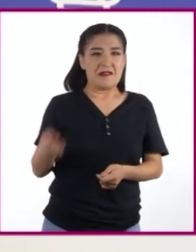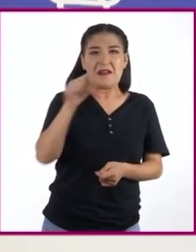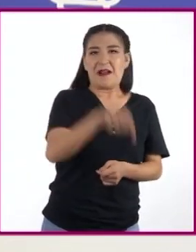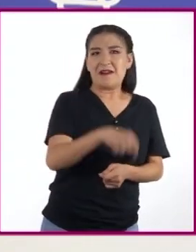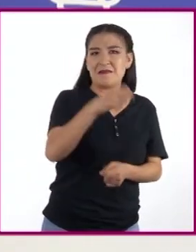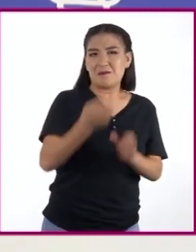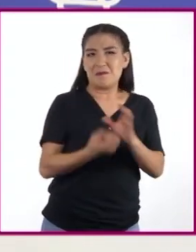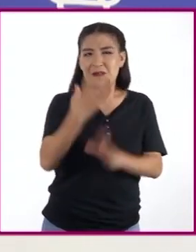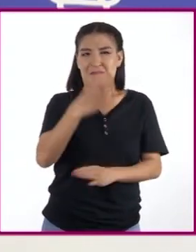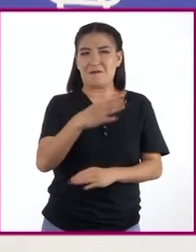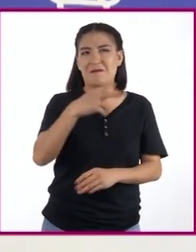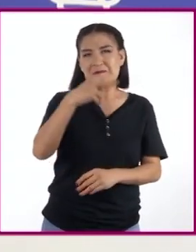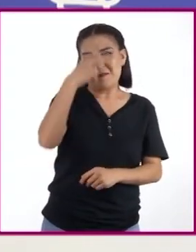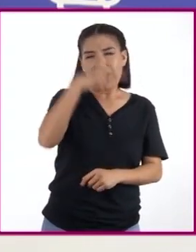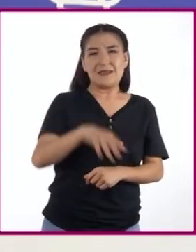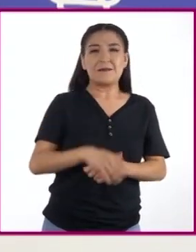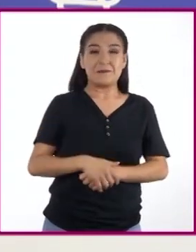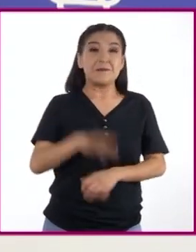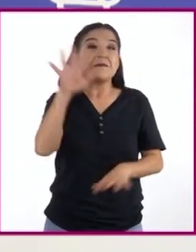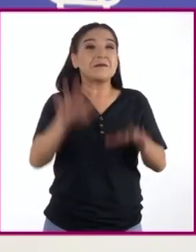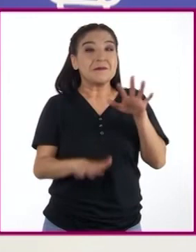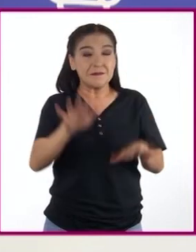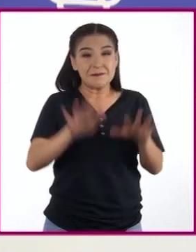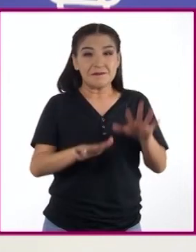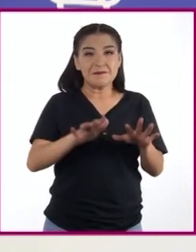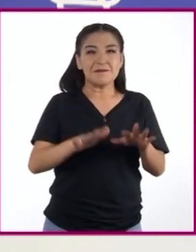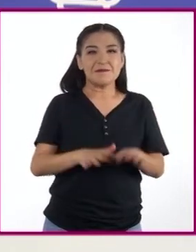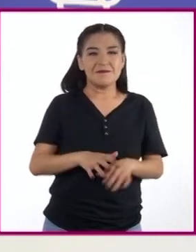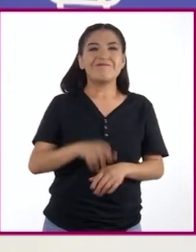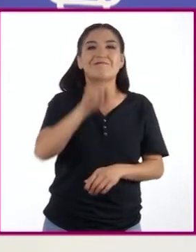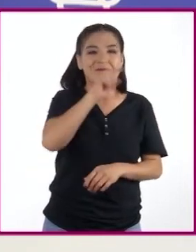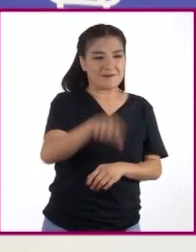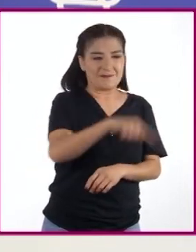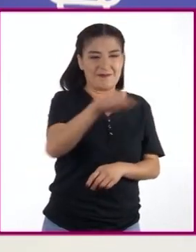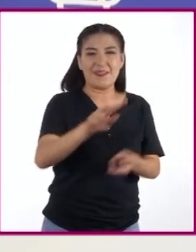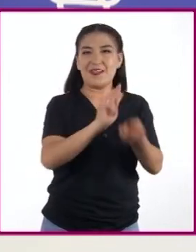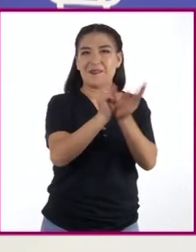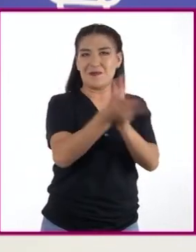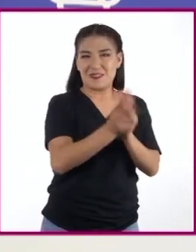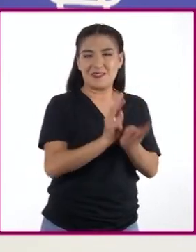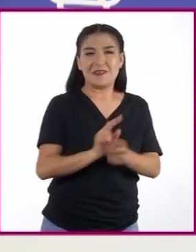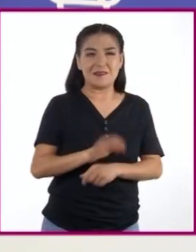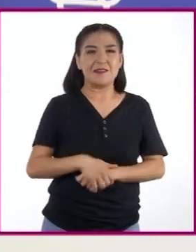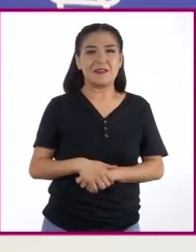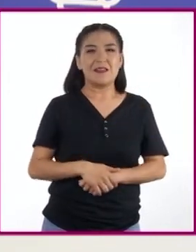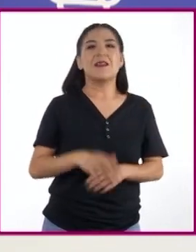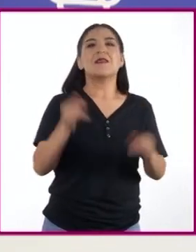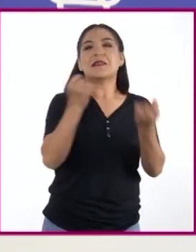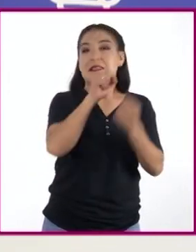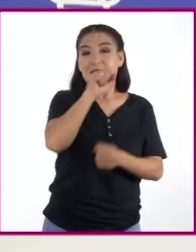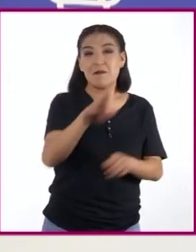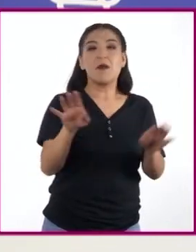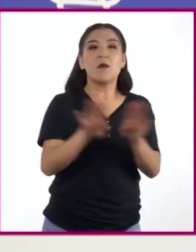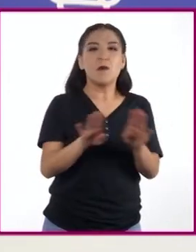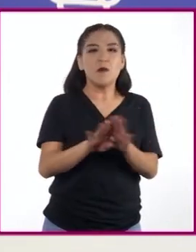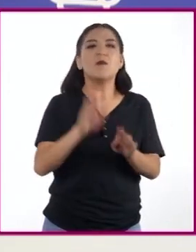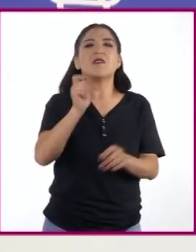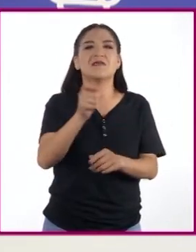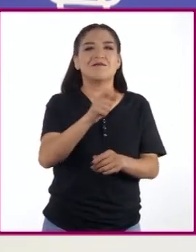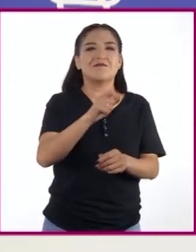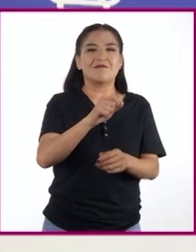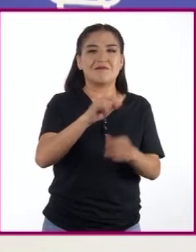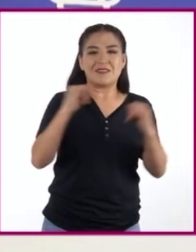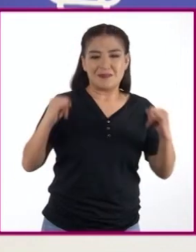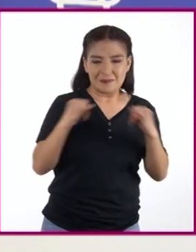España? En ocasiones fueron los mismos vecinos del puerto, así como las instituciones reales